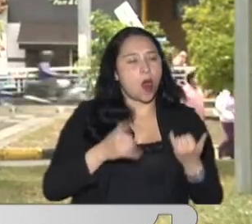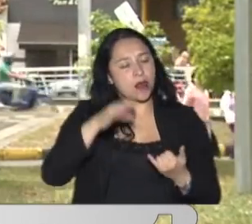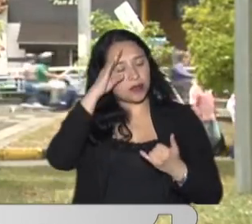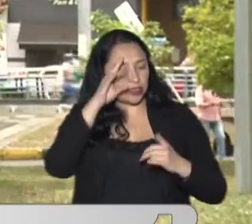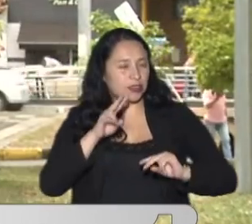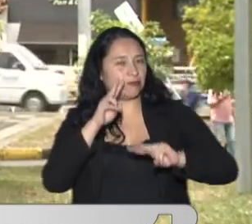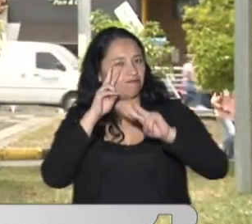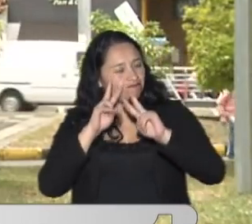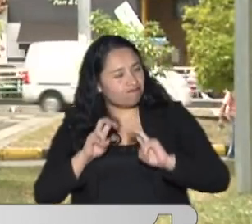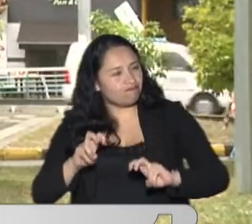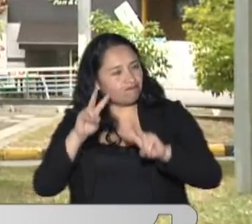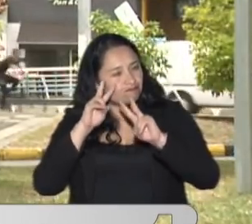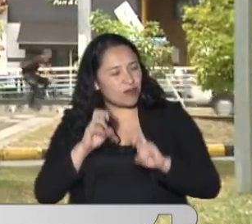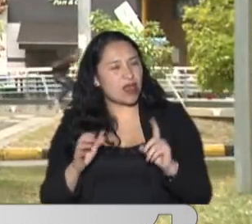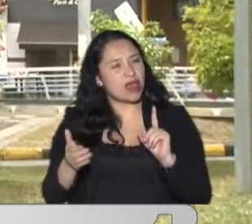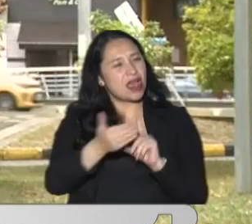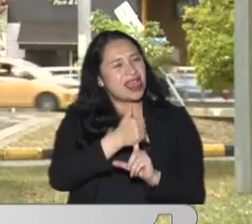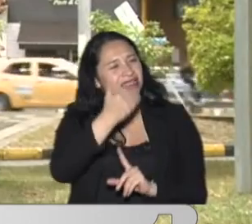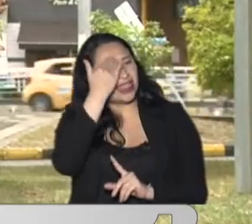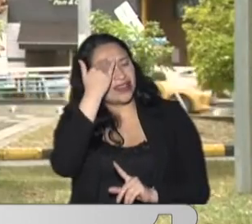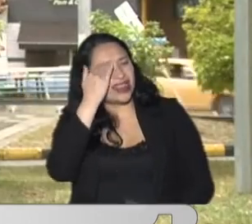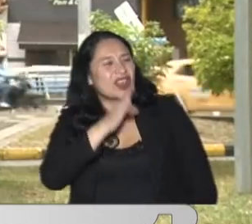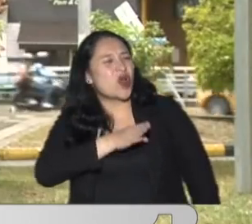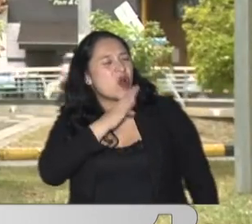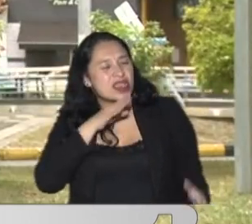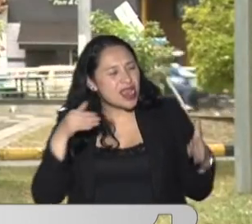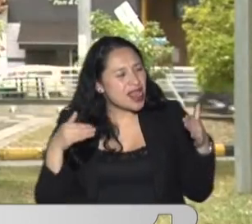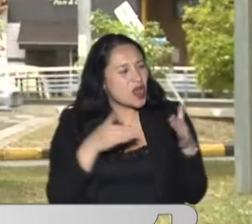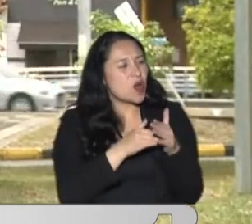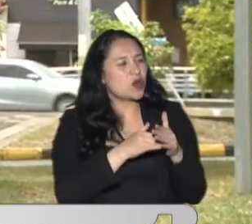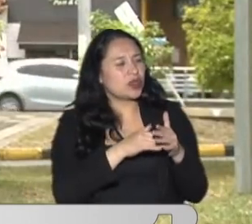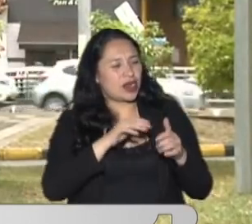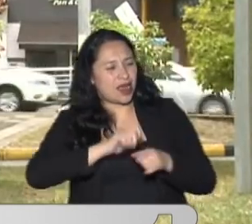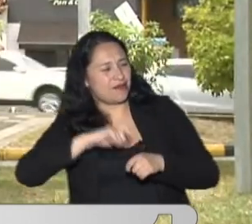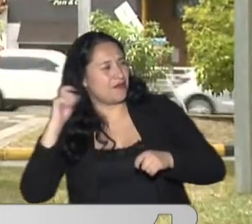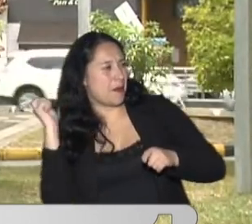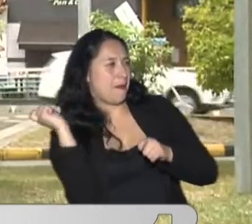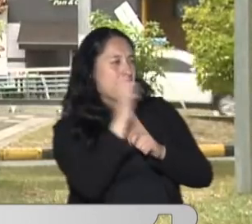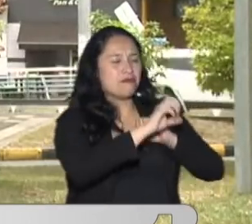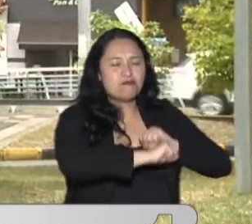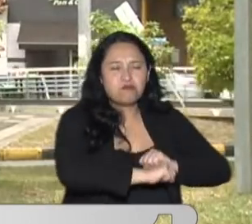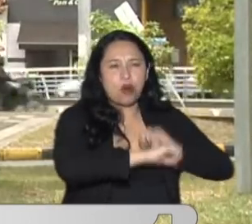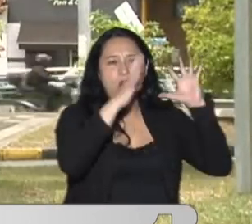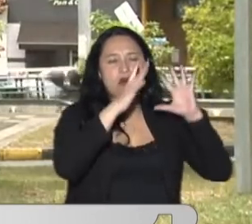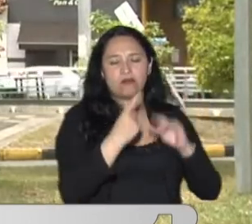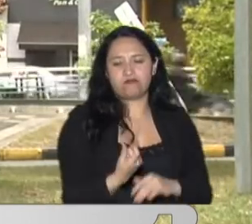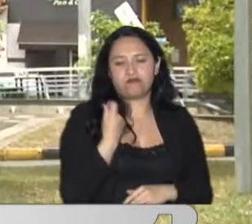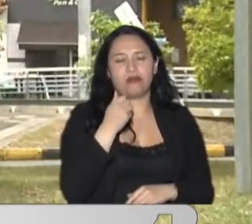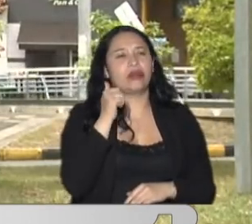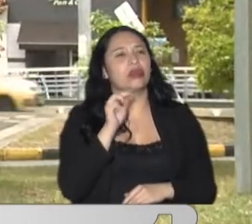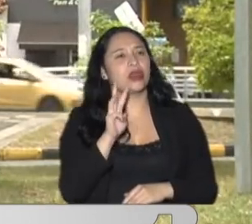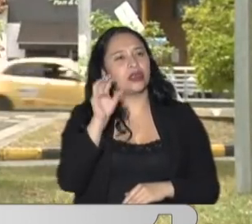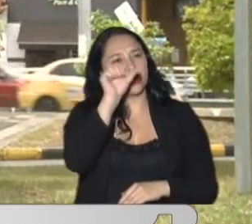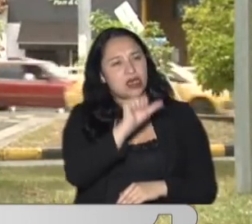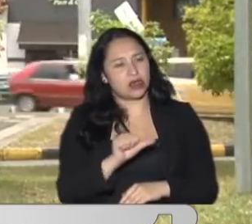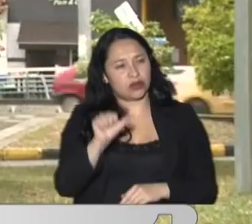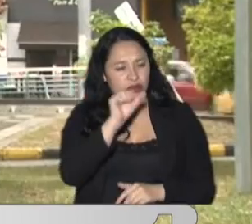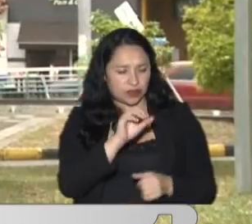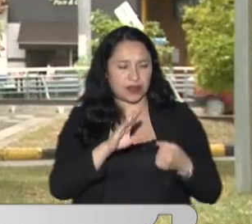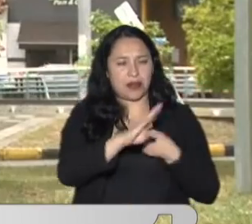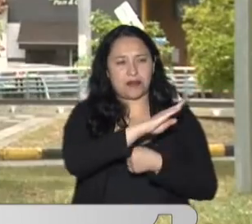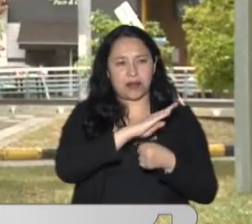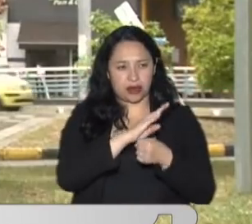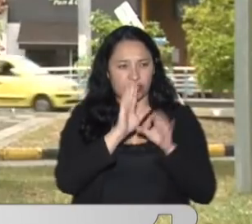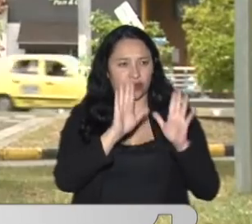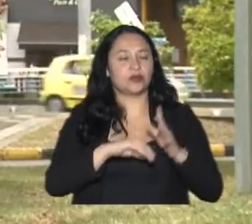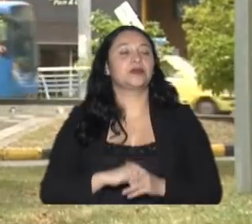continúan investigando para determinar contra quién iba dirigida esta granada que explotó el pasado 13 de agosto en el barrio Llano Verde. Es